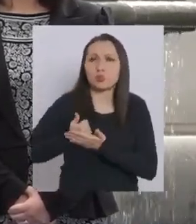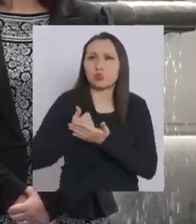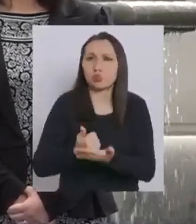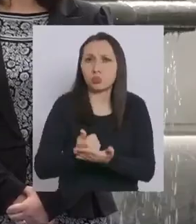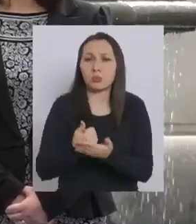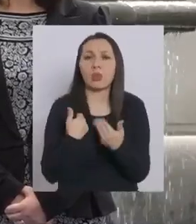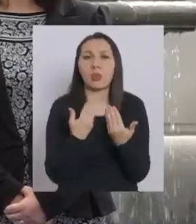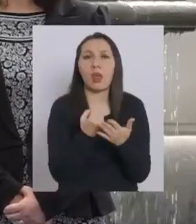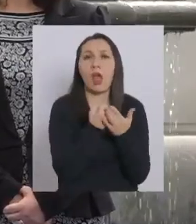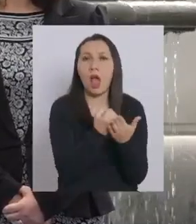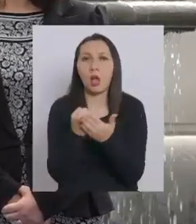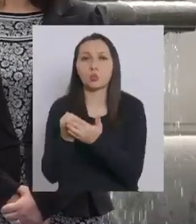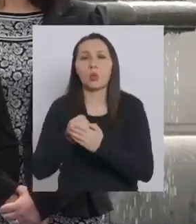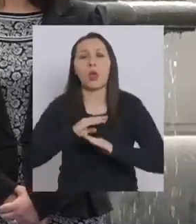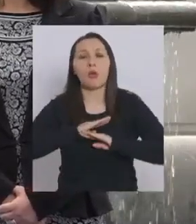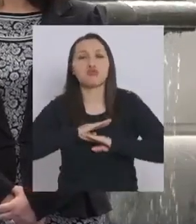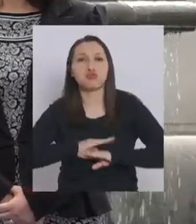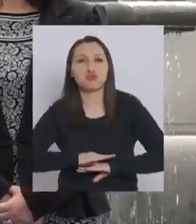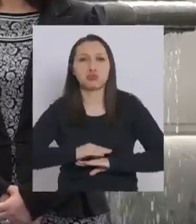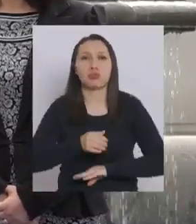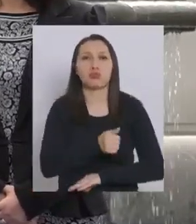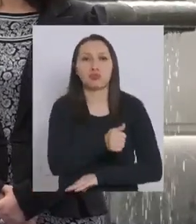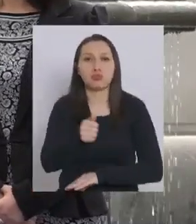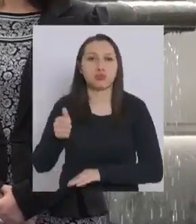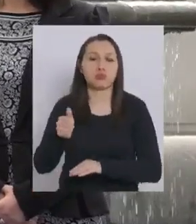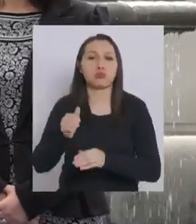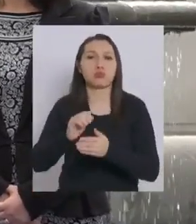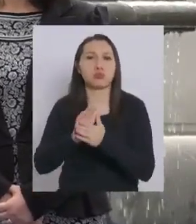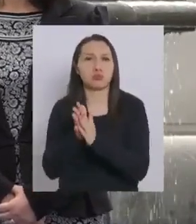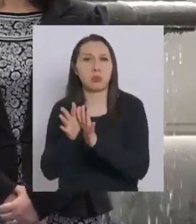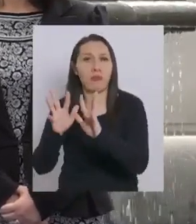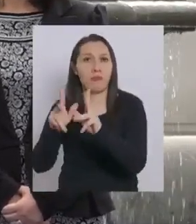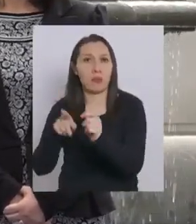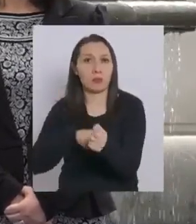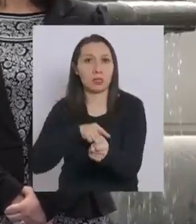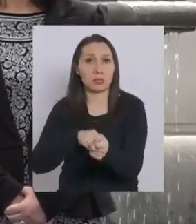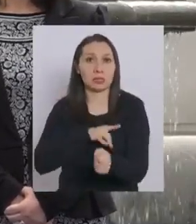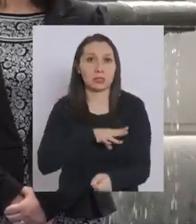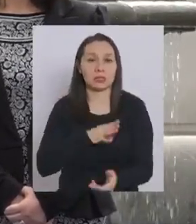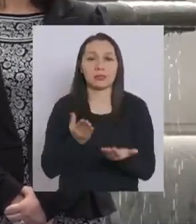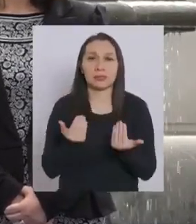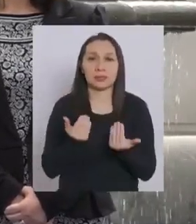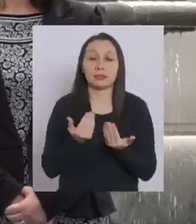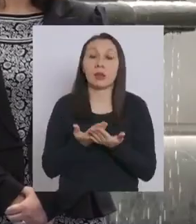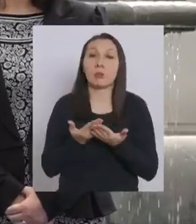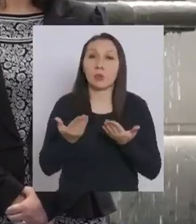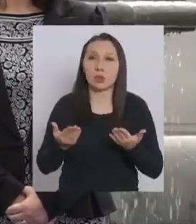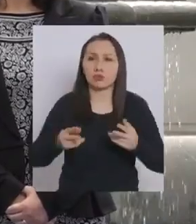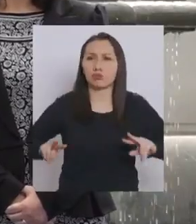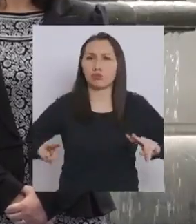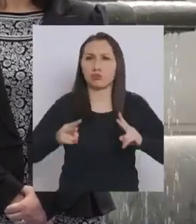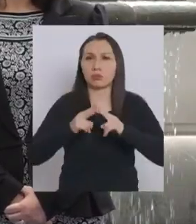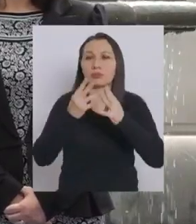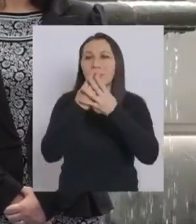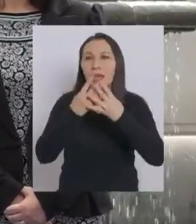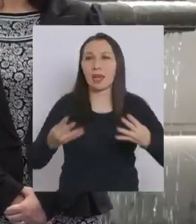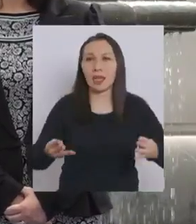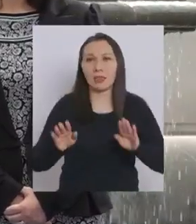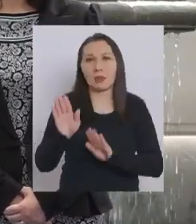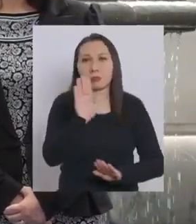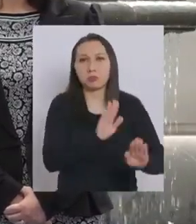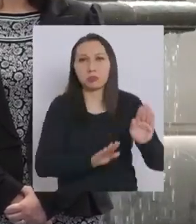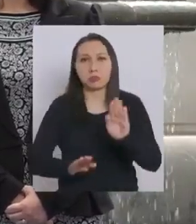llevar ayuda y alivio a todas las familias chilenas que lo necesitan. Y por eso construimos una red de protección